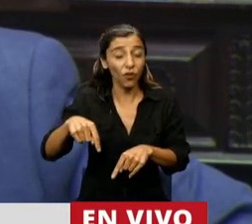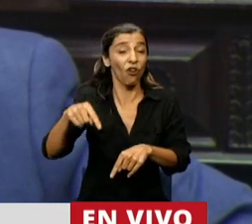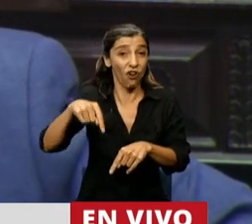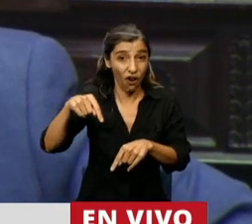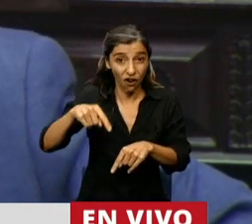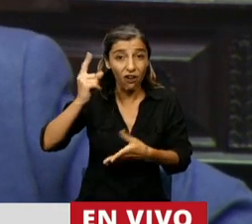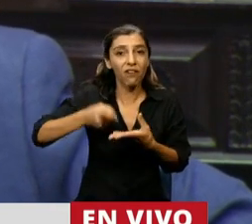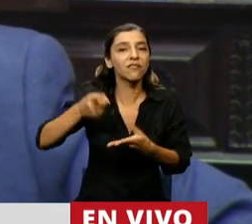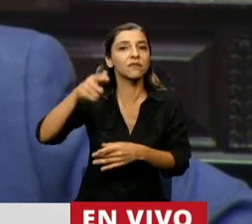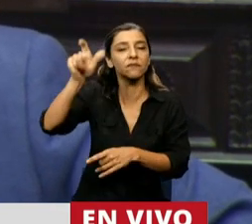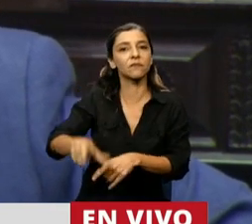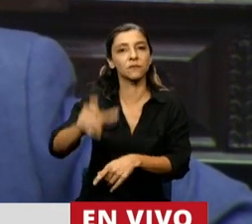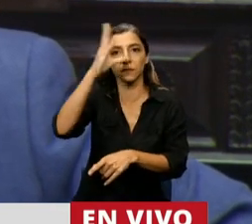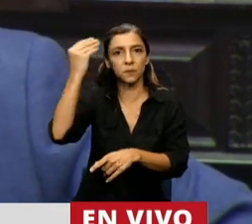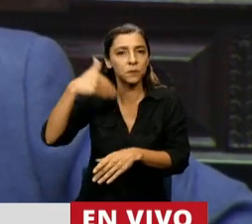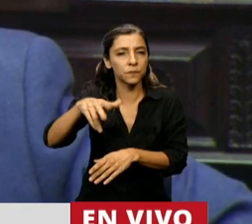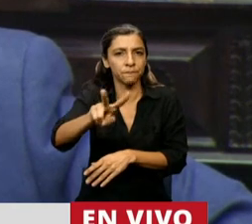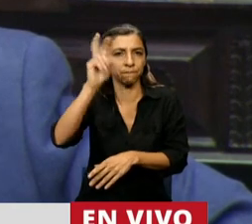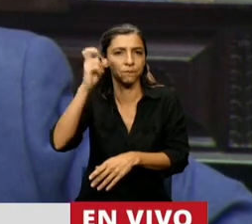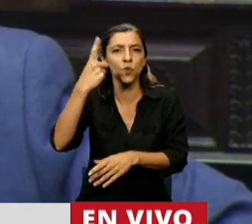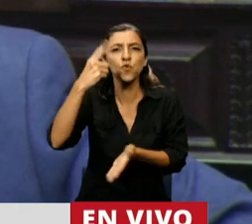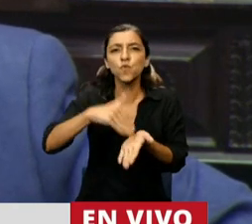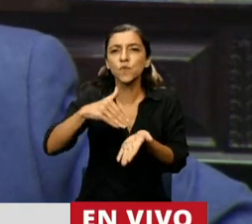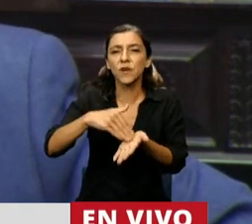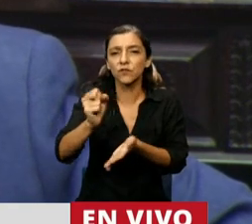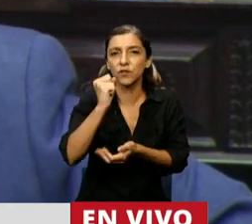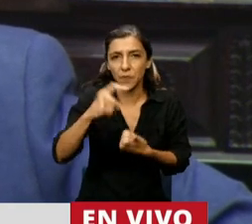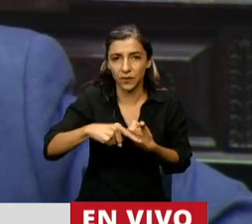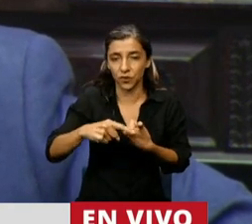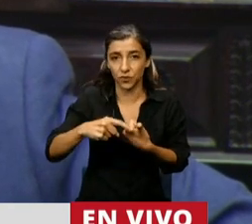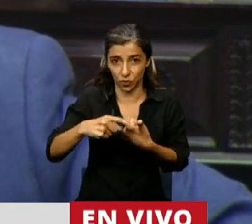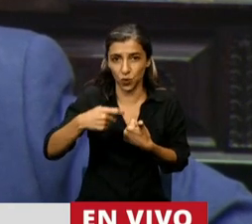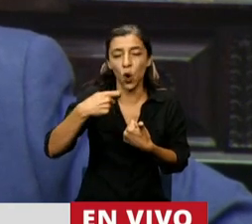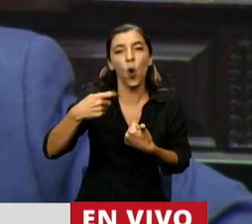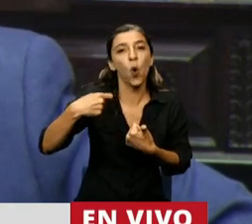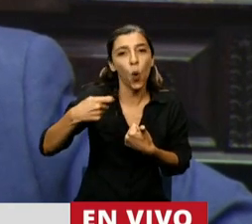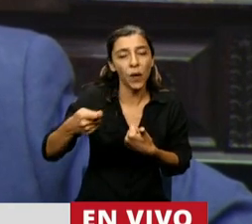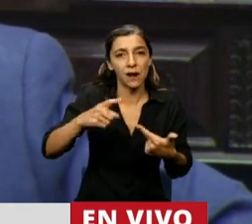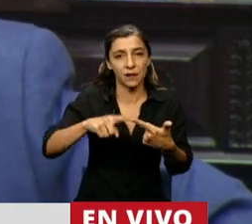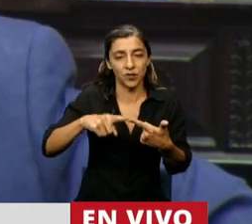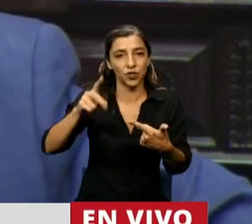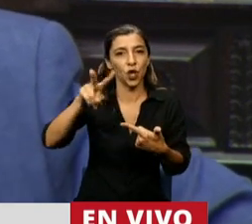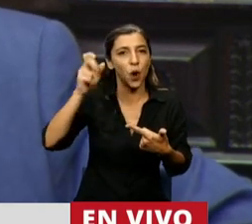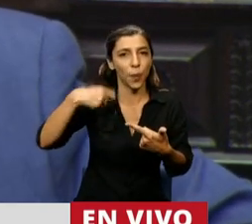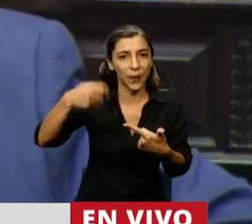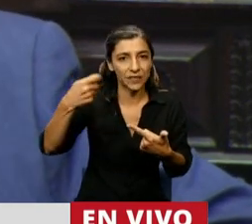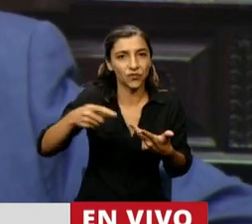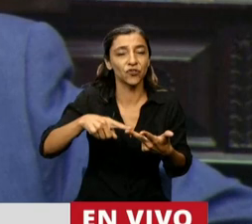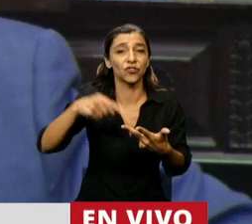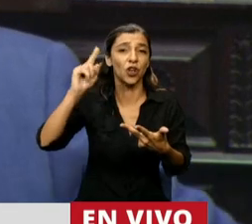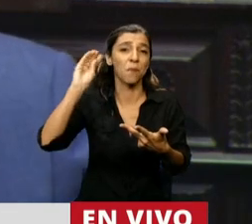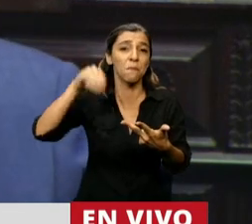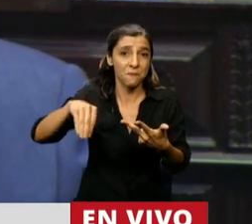la pensión de ella la jubilación de ella la pensión de su marido y ahora su cargo de